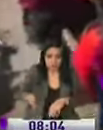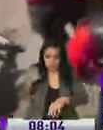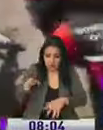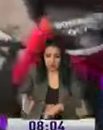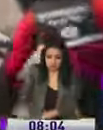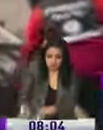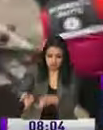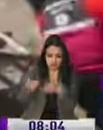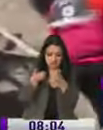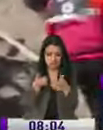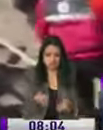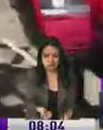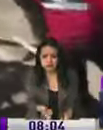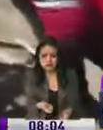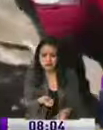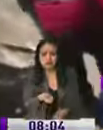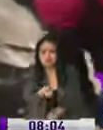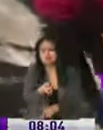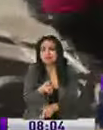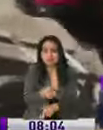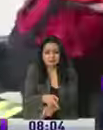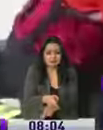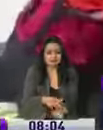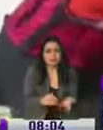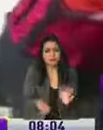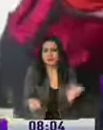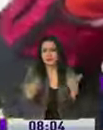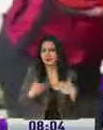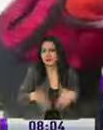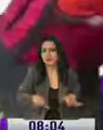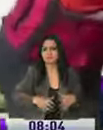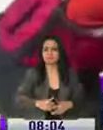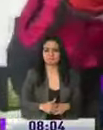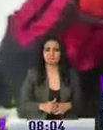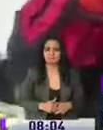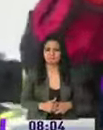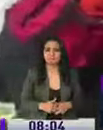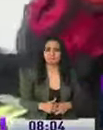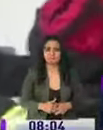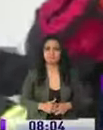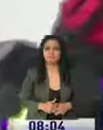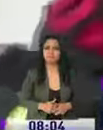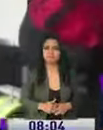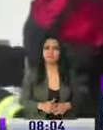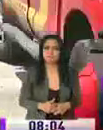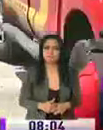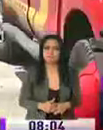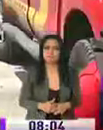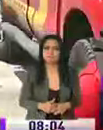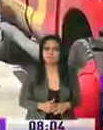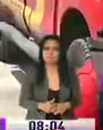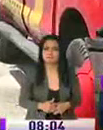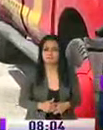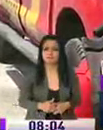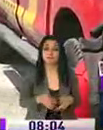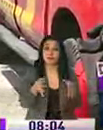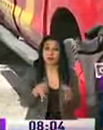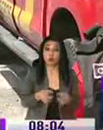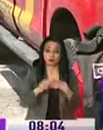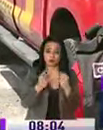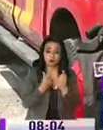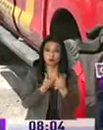destino estaba marcado, no logró vencer a la muerte. Murió luego de algunos minutos de haber sido rescatado. A nuestra llegada se